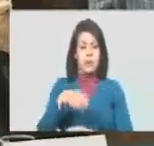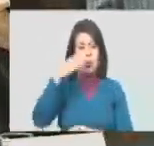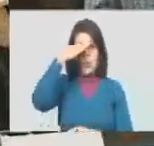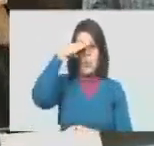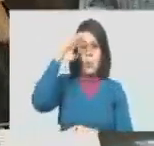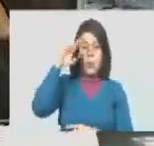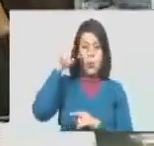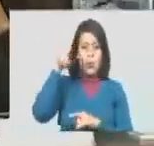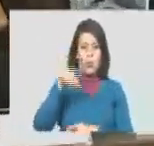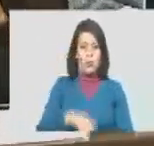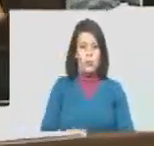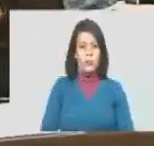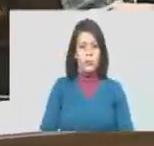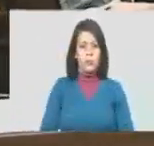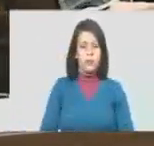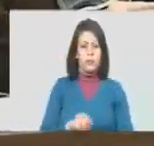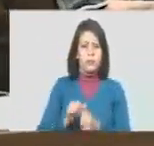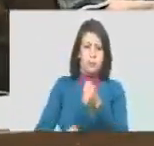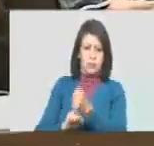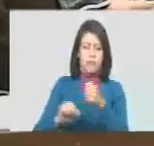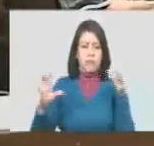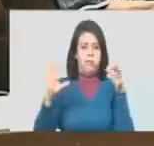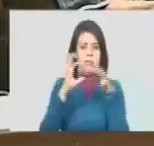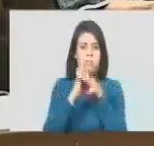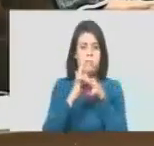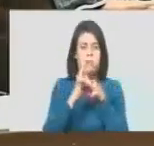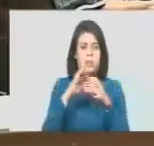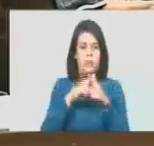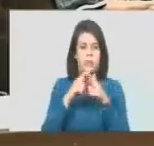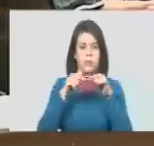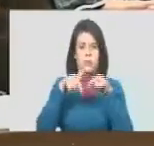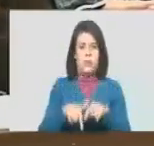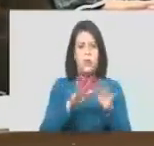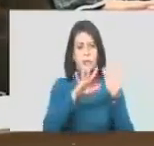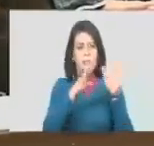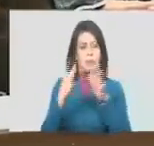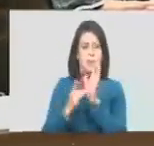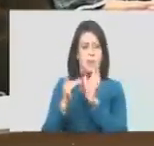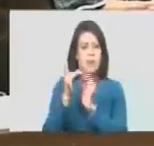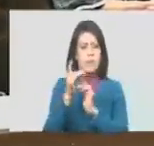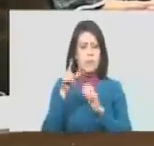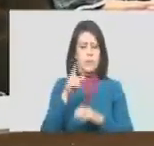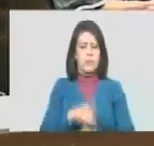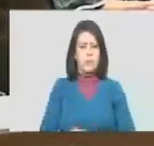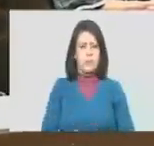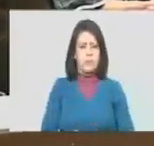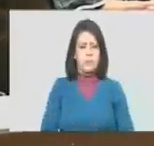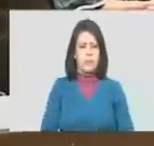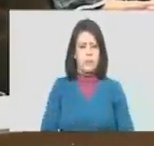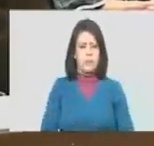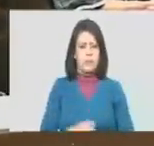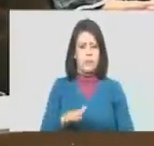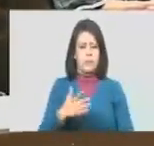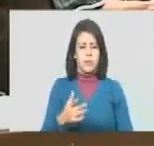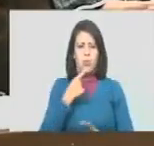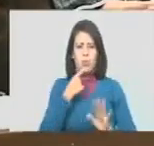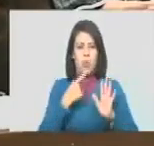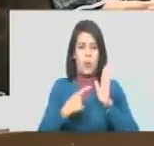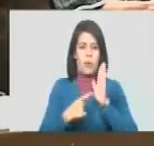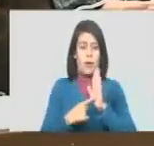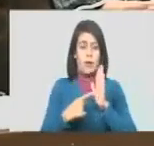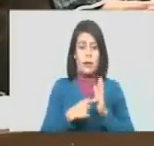cubana consolidada. Por eso es que el 19 de abril, cuando se estén